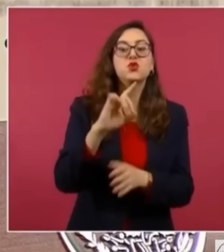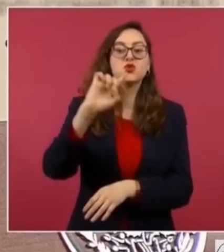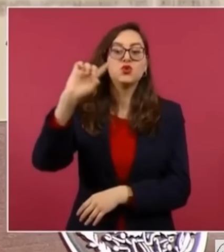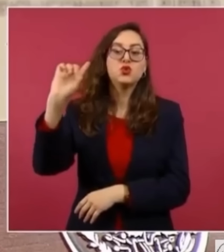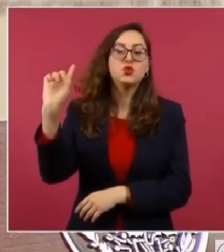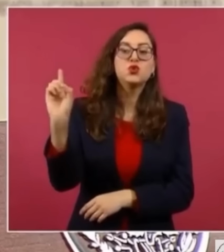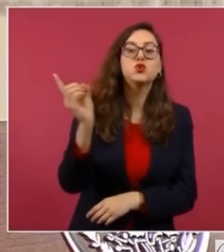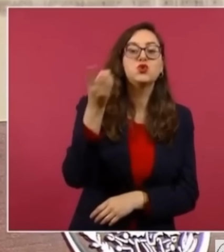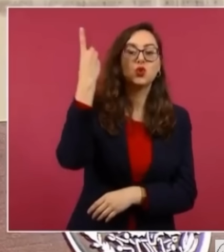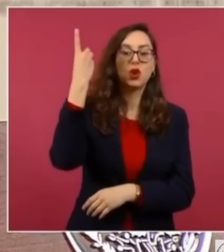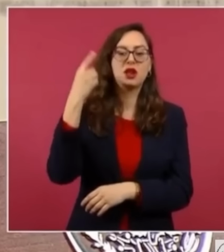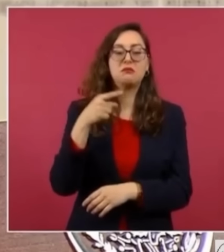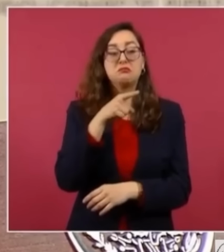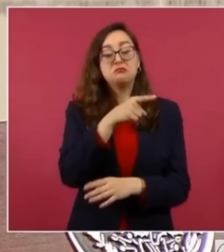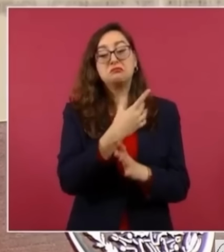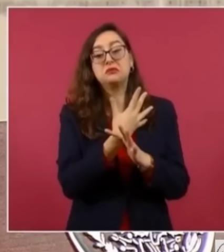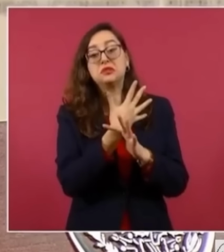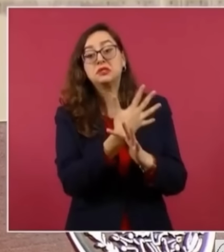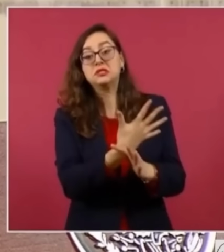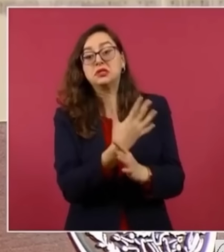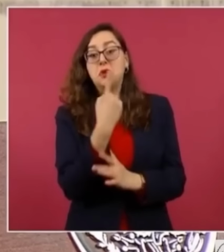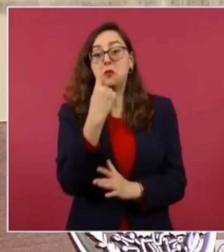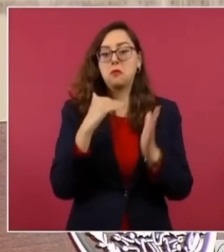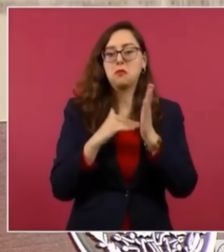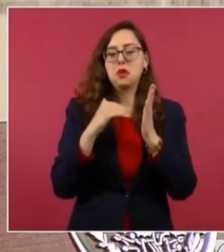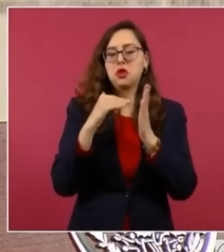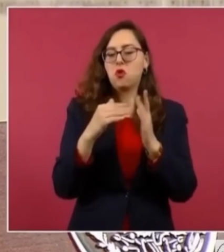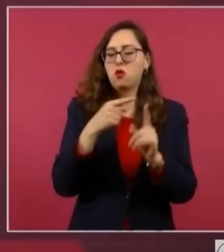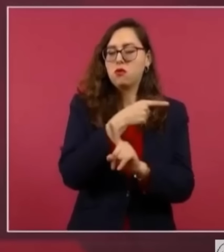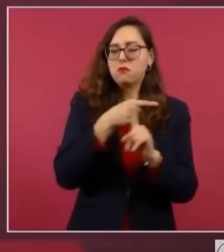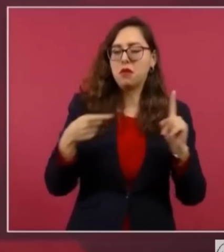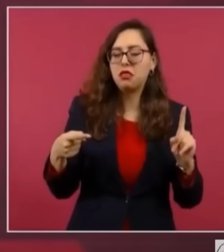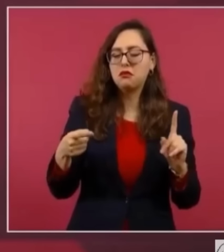Se habla de 1,500,000, pero él menciona